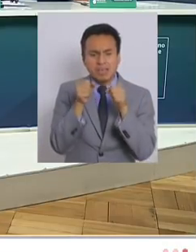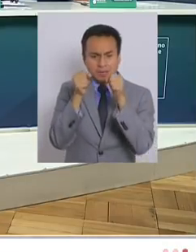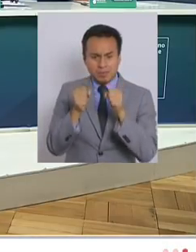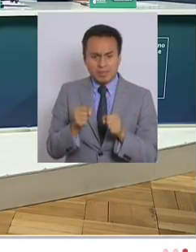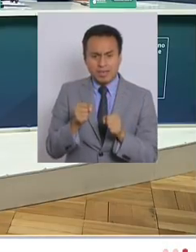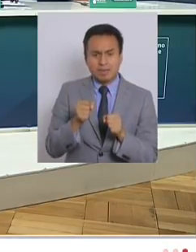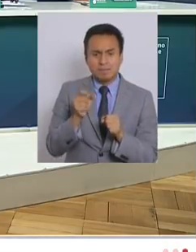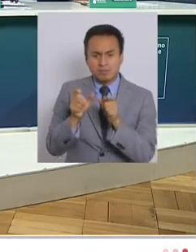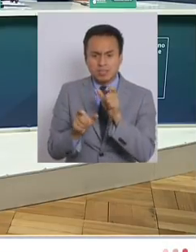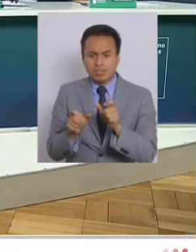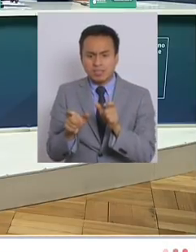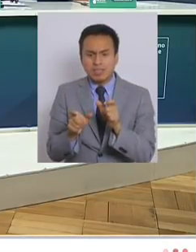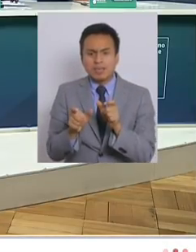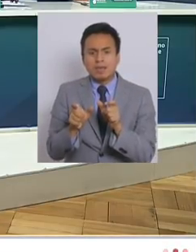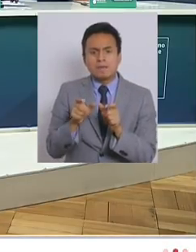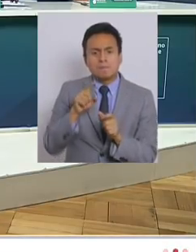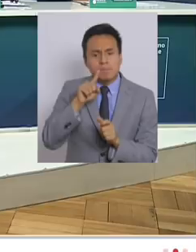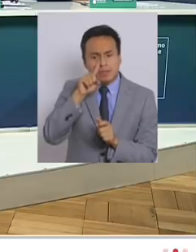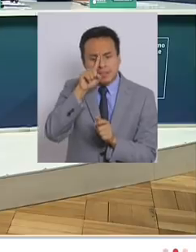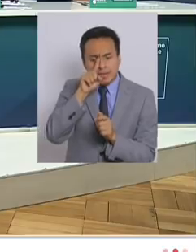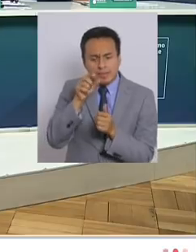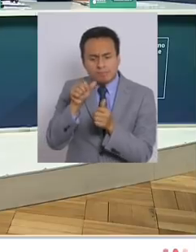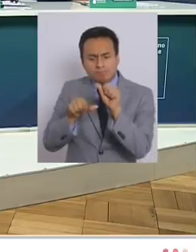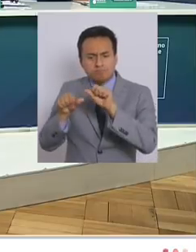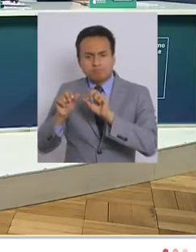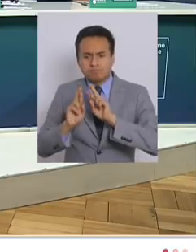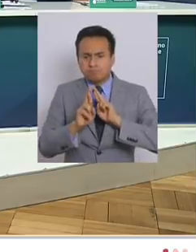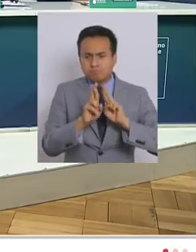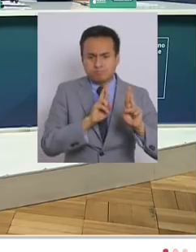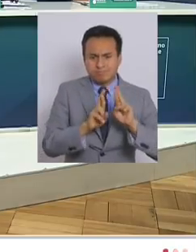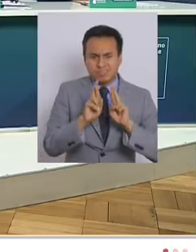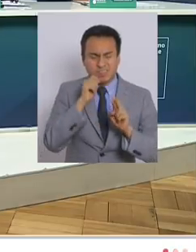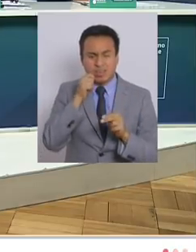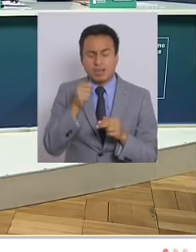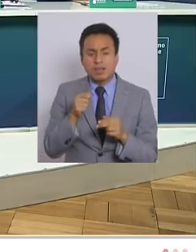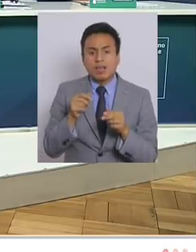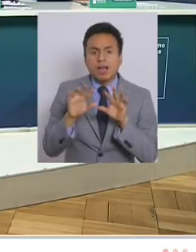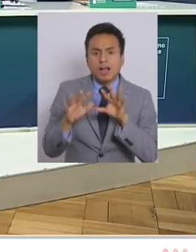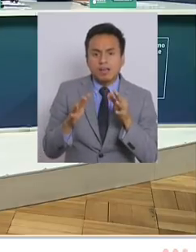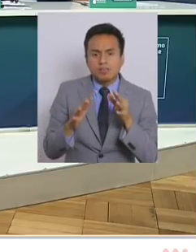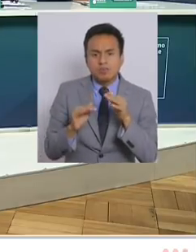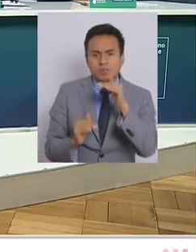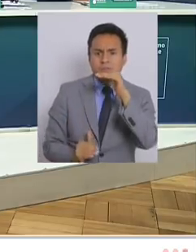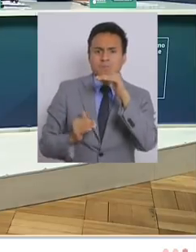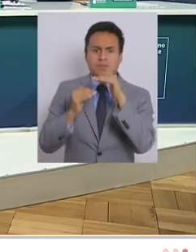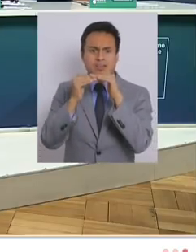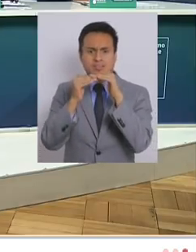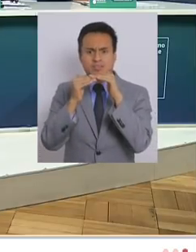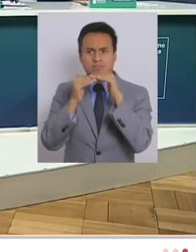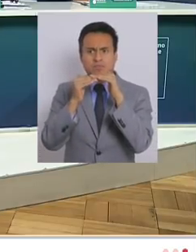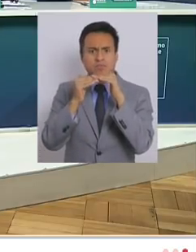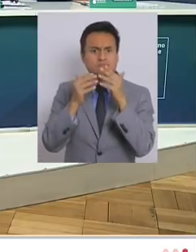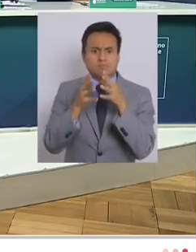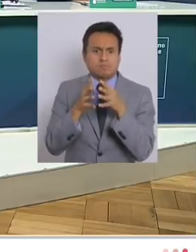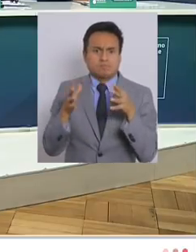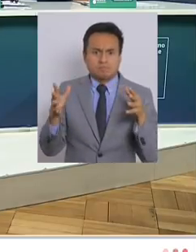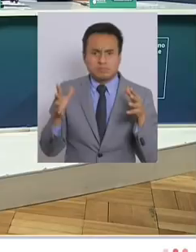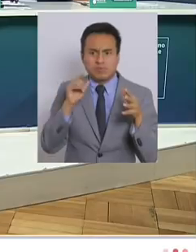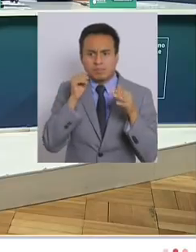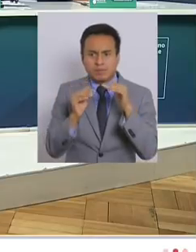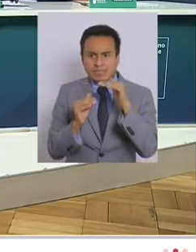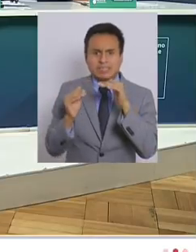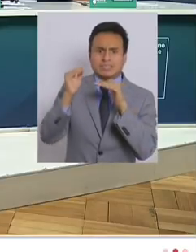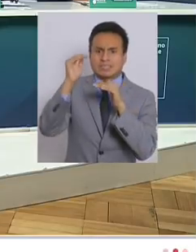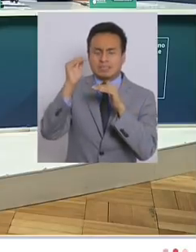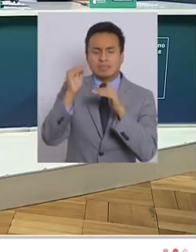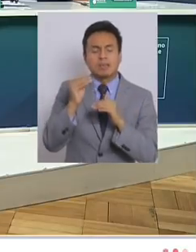de procesamiento de pcr al parecer estaría ya alcanzando su máximo sin mucho margen fondo para crecer